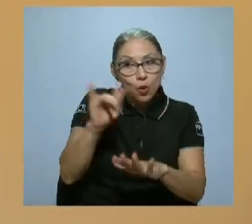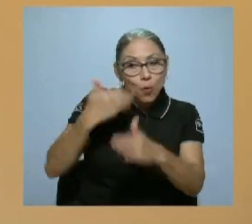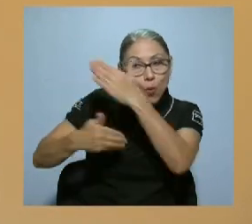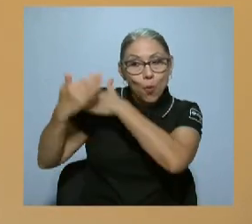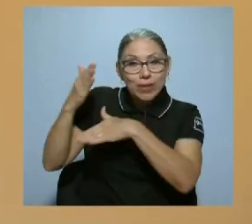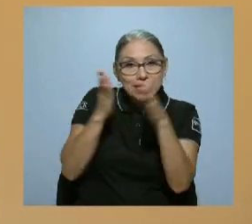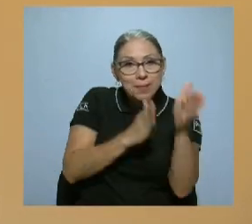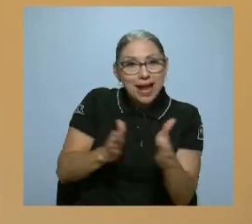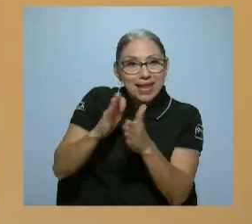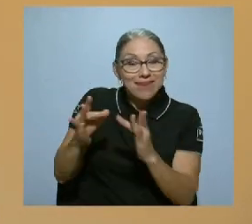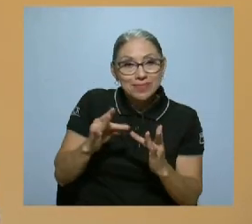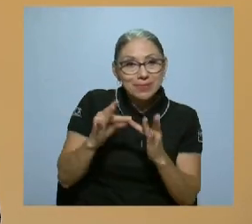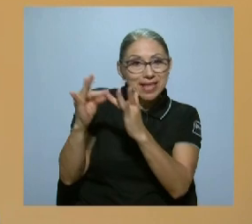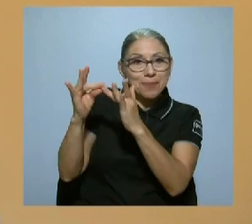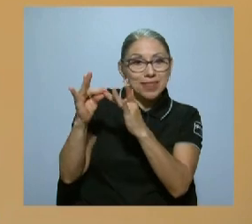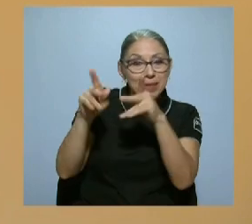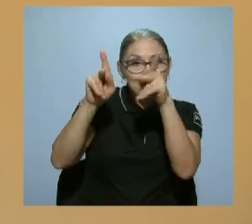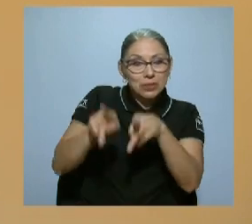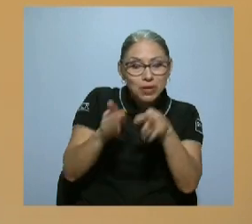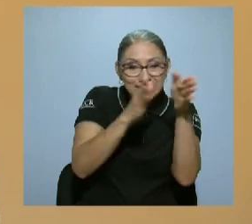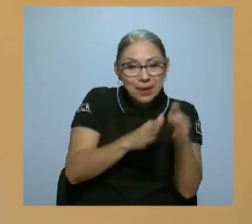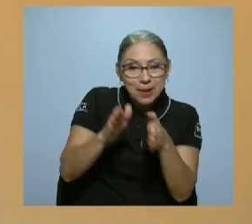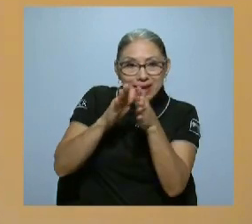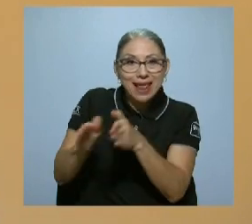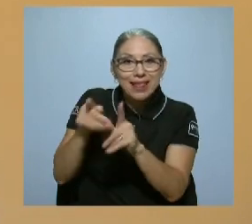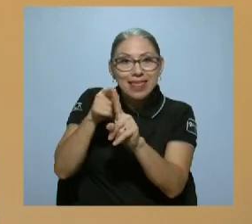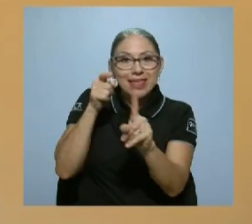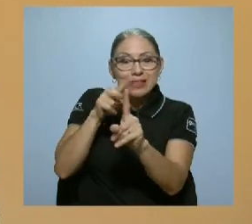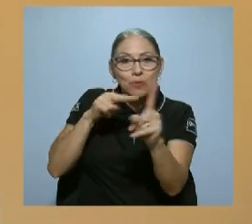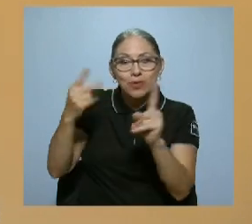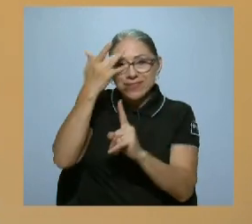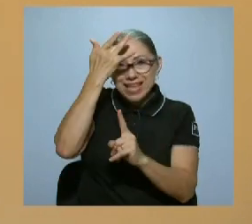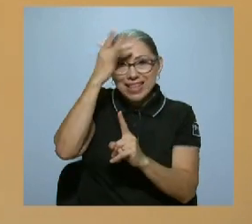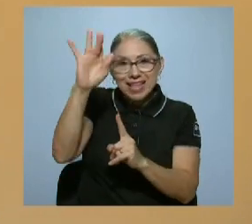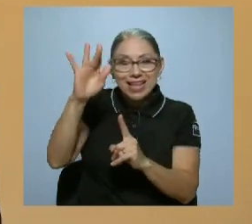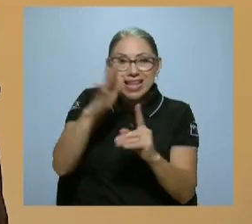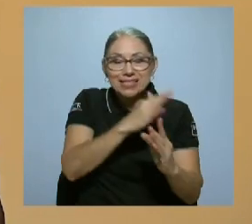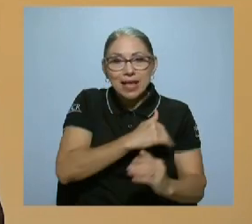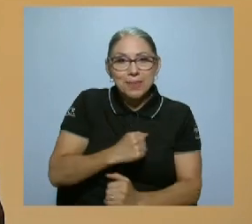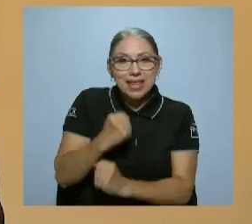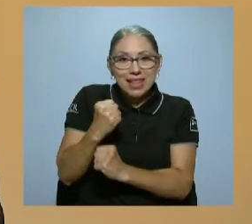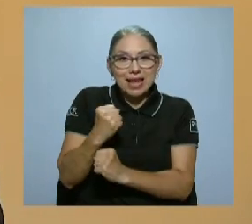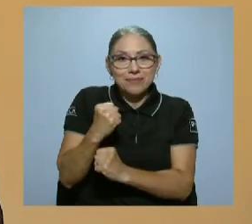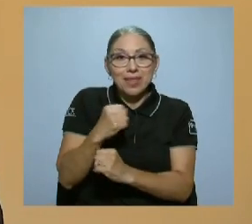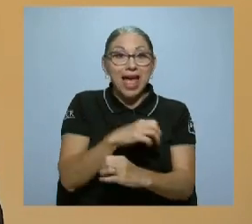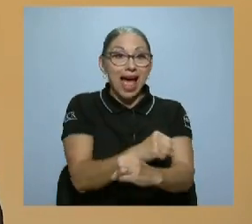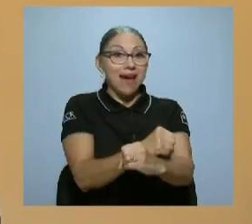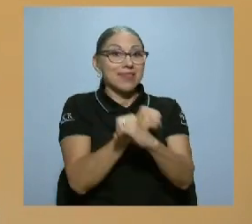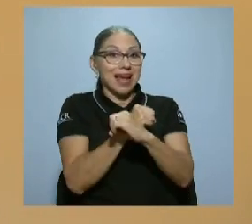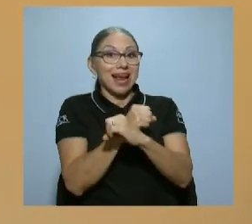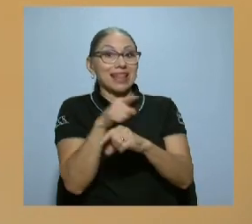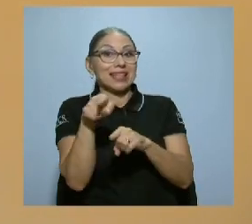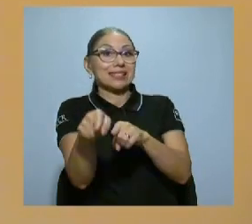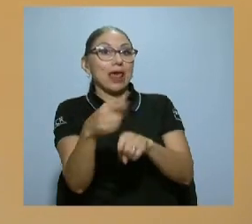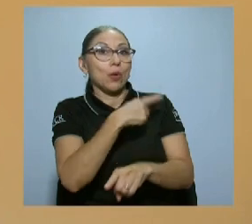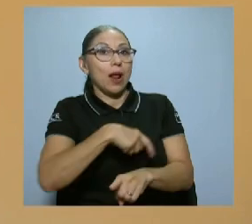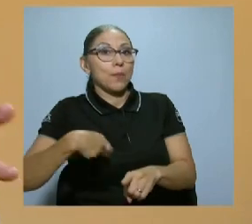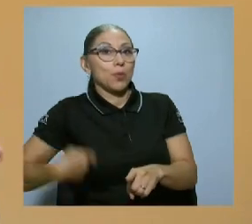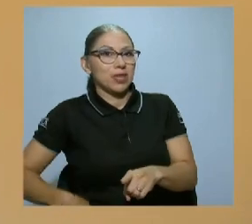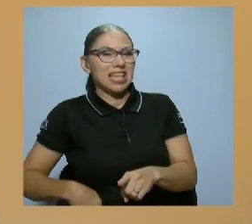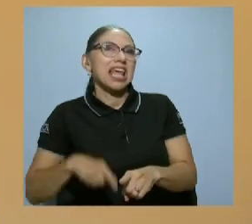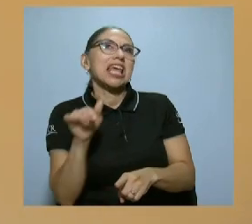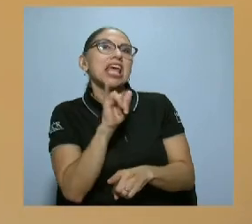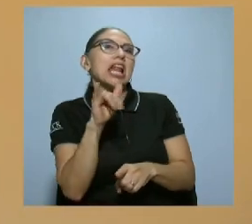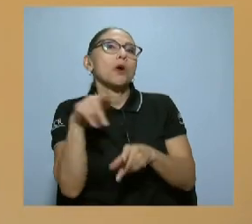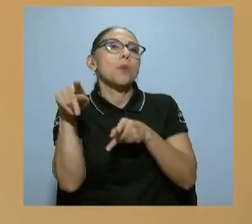planeadores desde el punto de vista de la inteligencia militar que habían garantizado a Putin que era un paseo militar en la práctica del asunto y que votaban